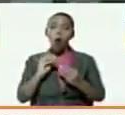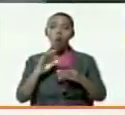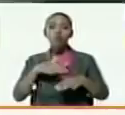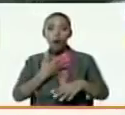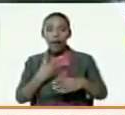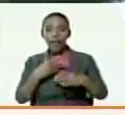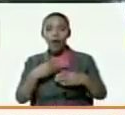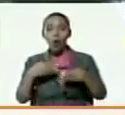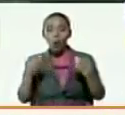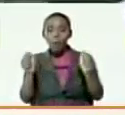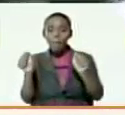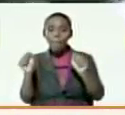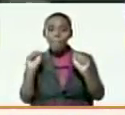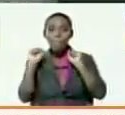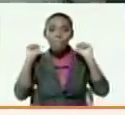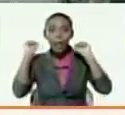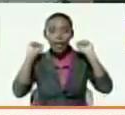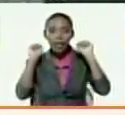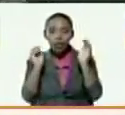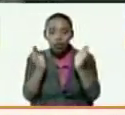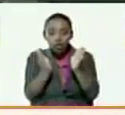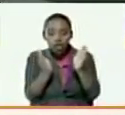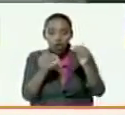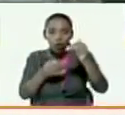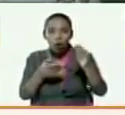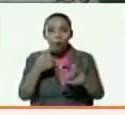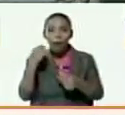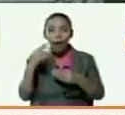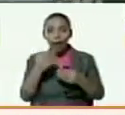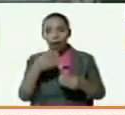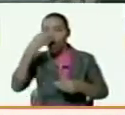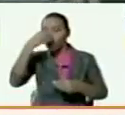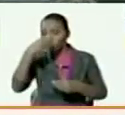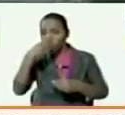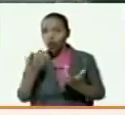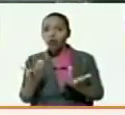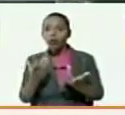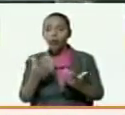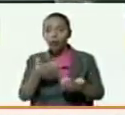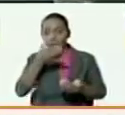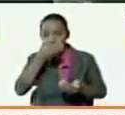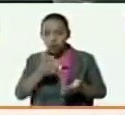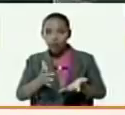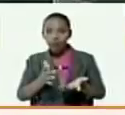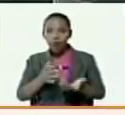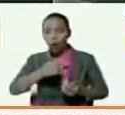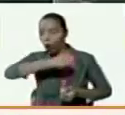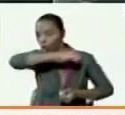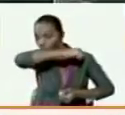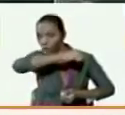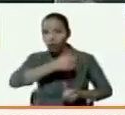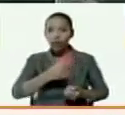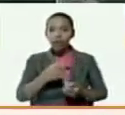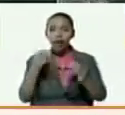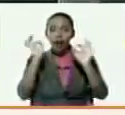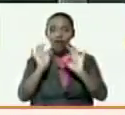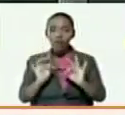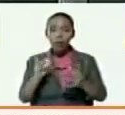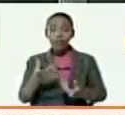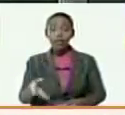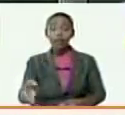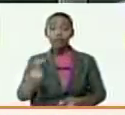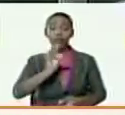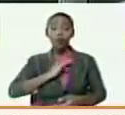con la cara interna del codo para evitar contaminar las manos. Está determinado en el caso del coronavirus que